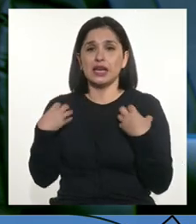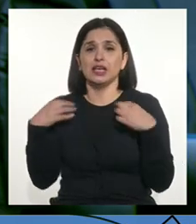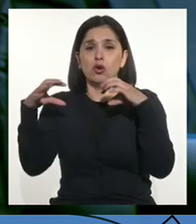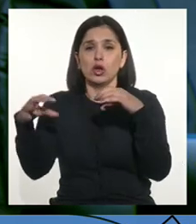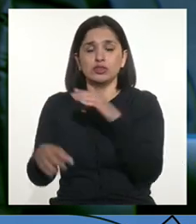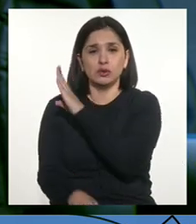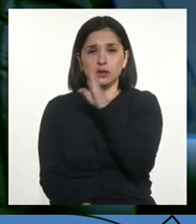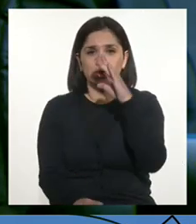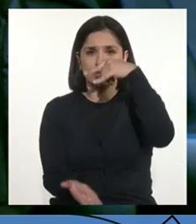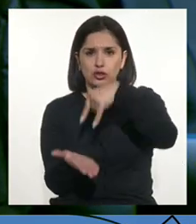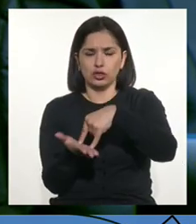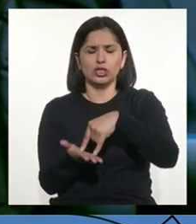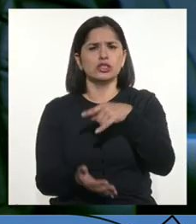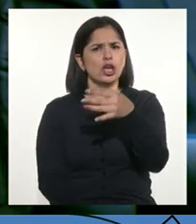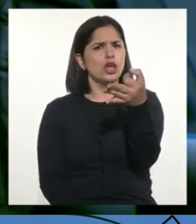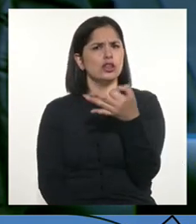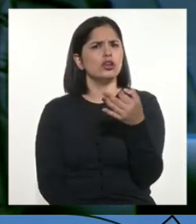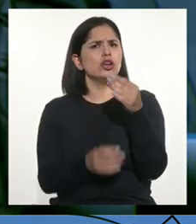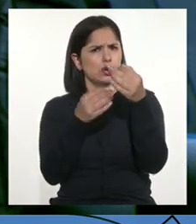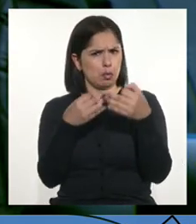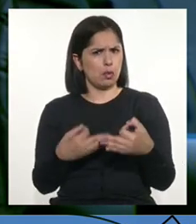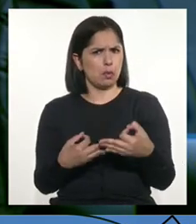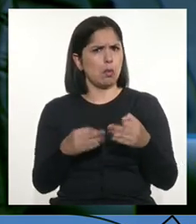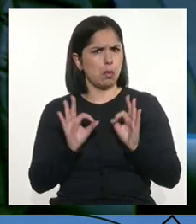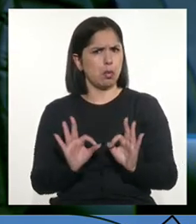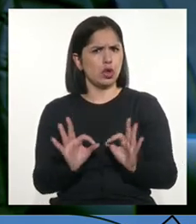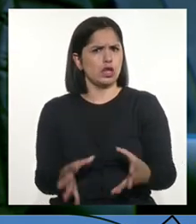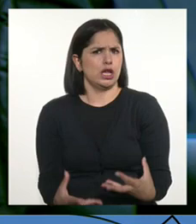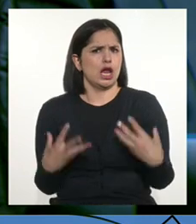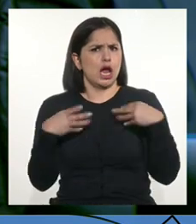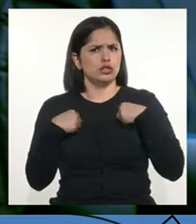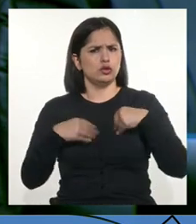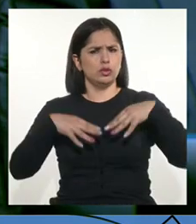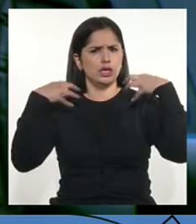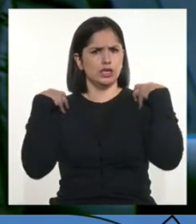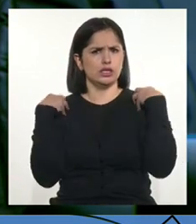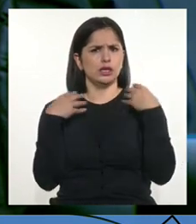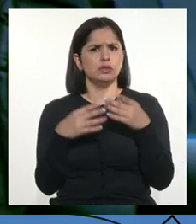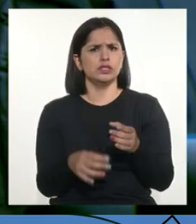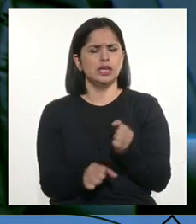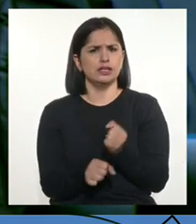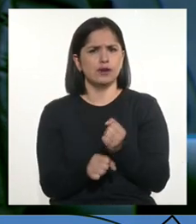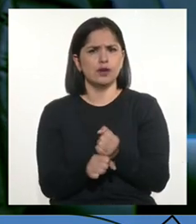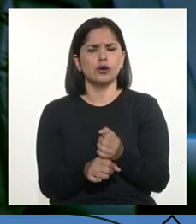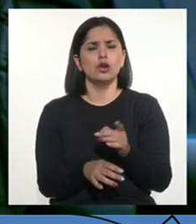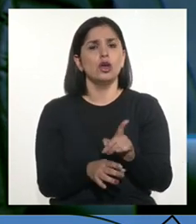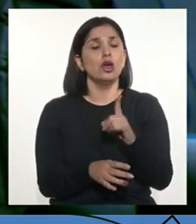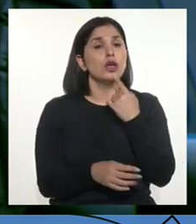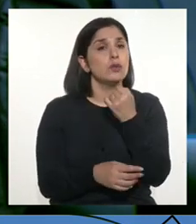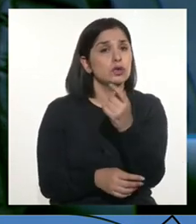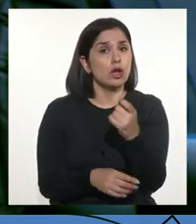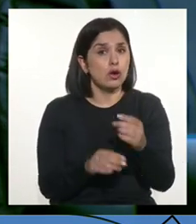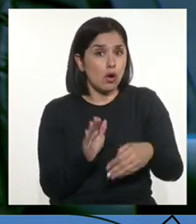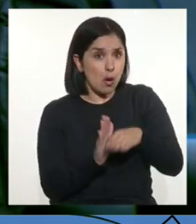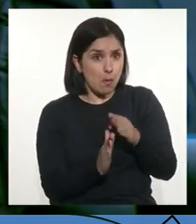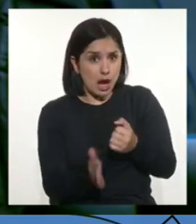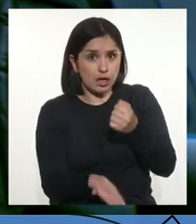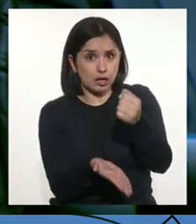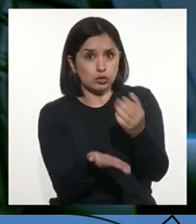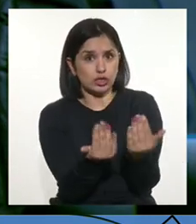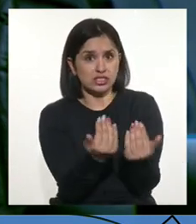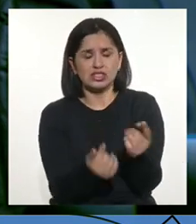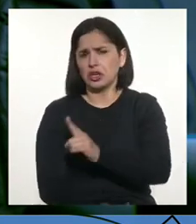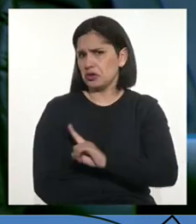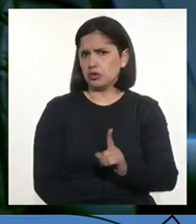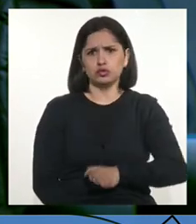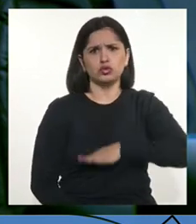se sentían perfectamente capacitados para asumir esa función y consultado además si necesitaba más recursos dijo que no que con los